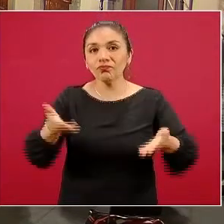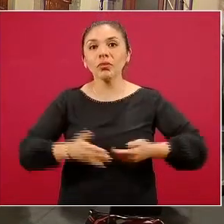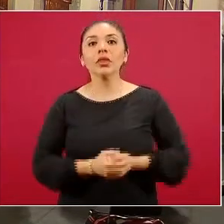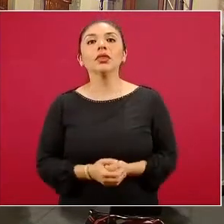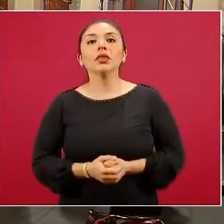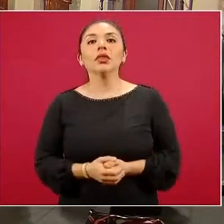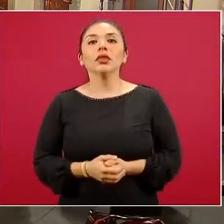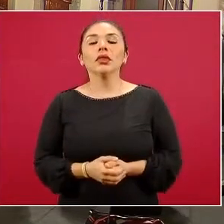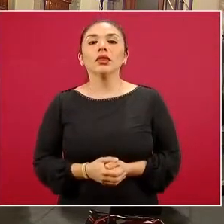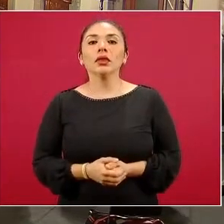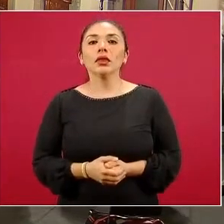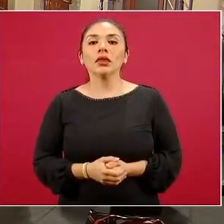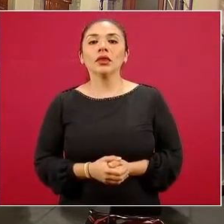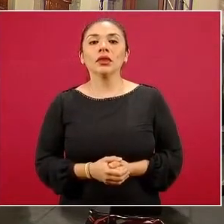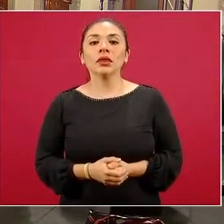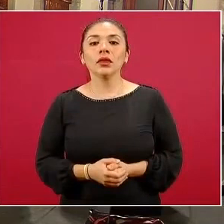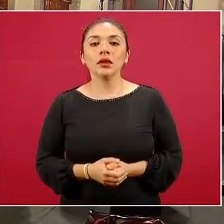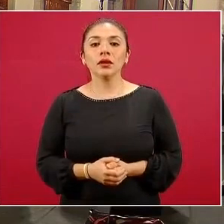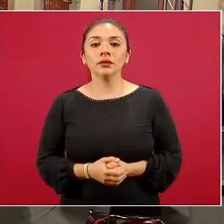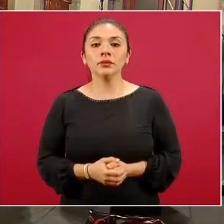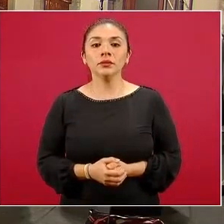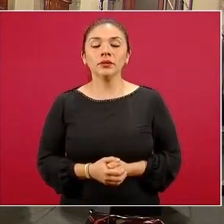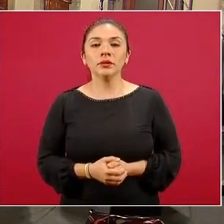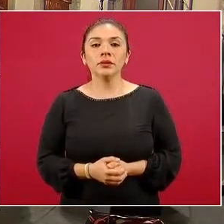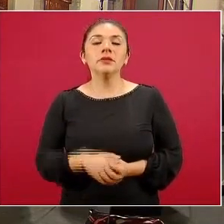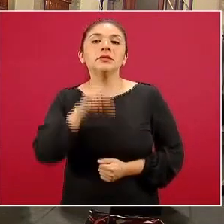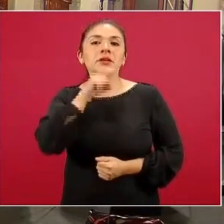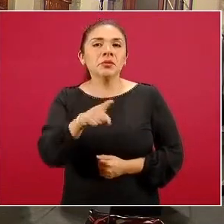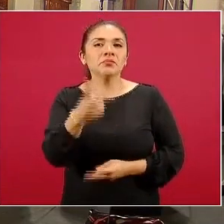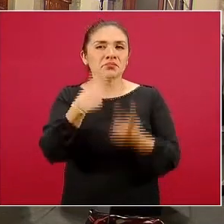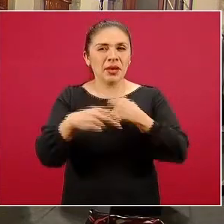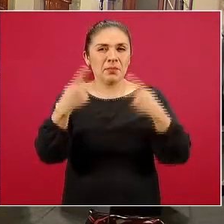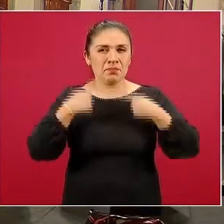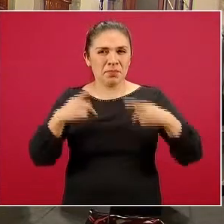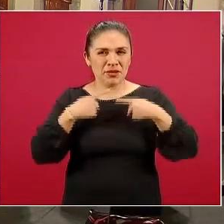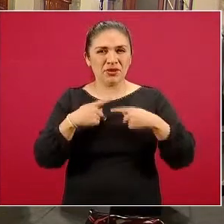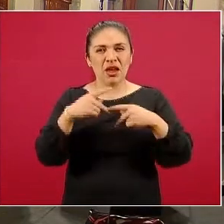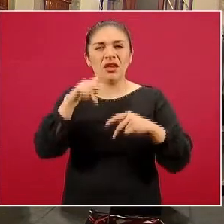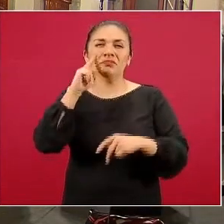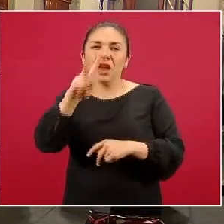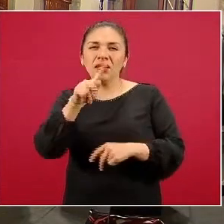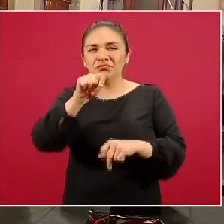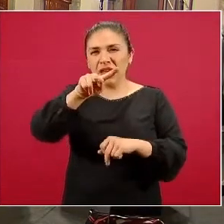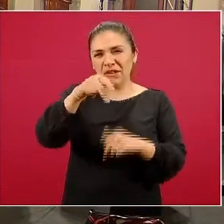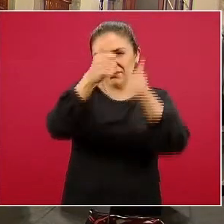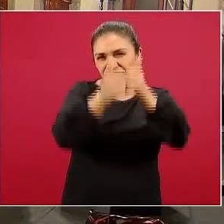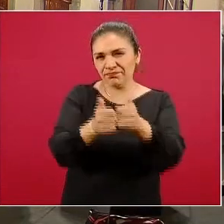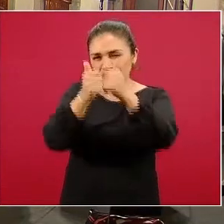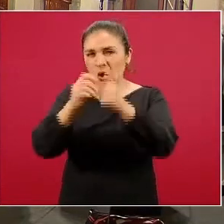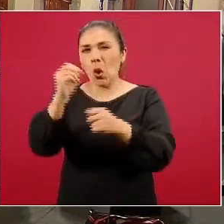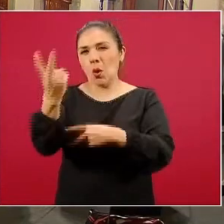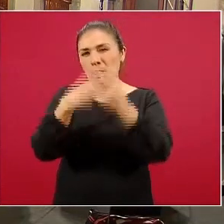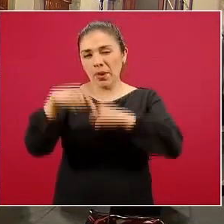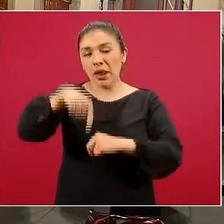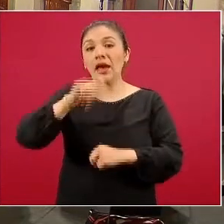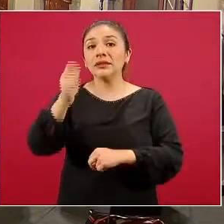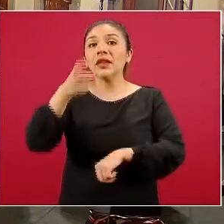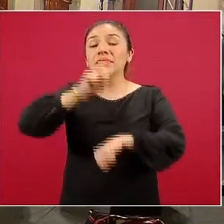personas que sintonizan esta conferencia y que también están aquí de manera presencial, precisamente la